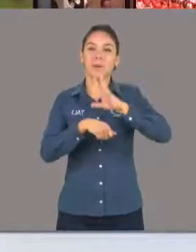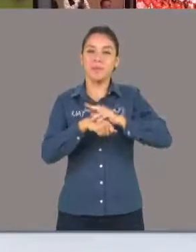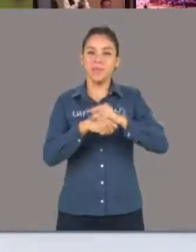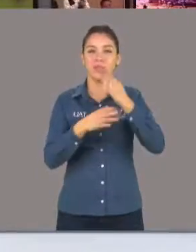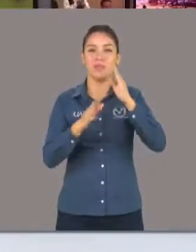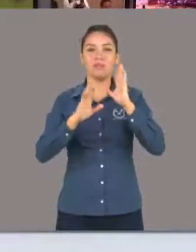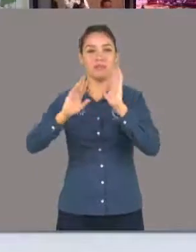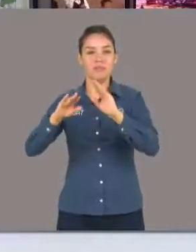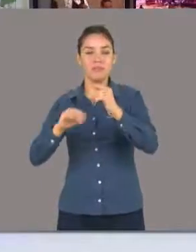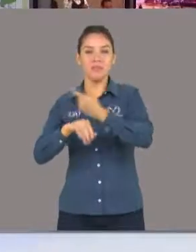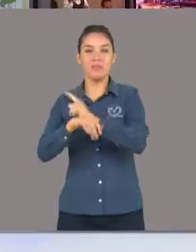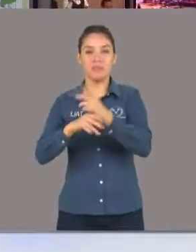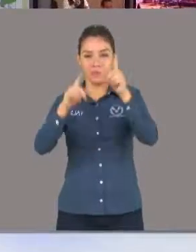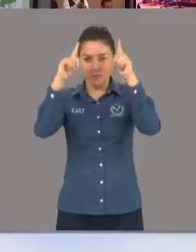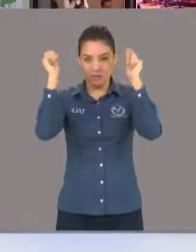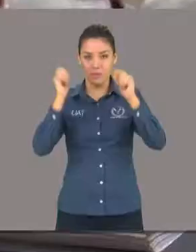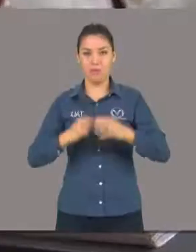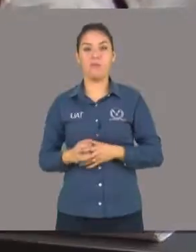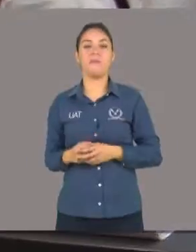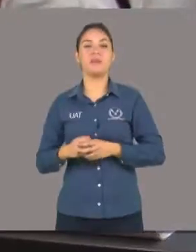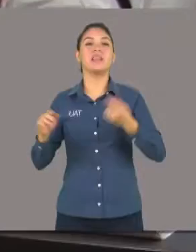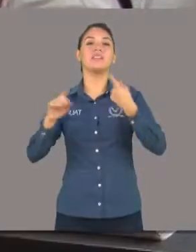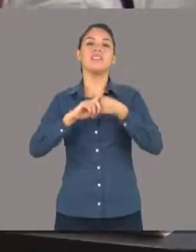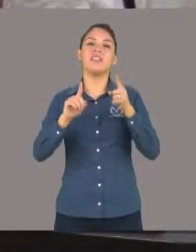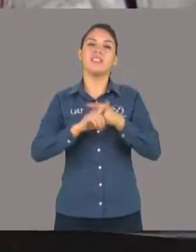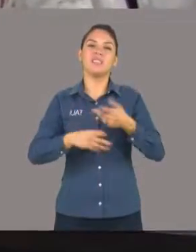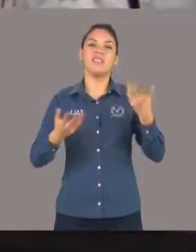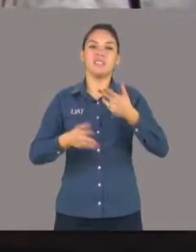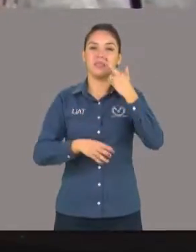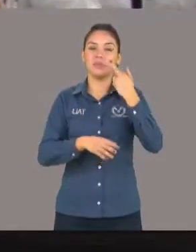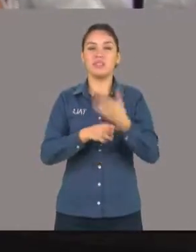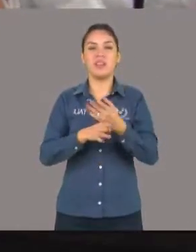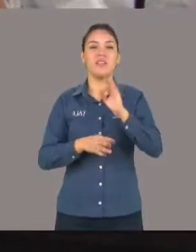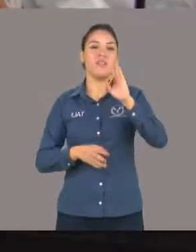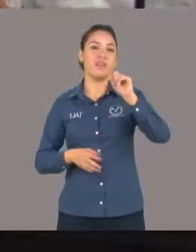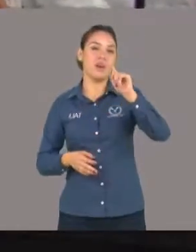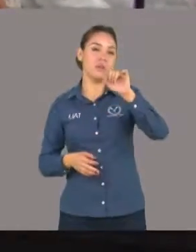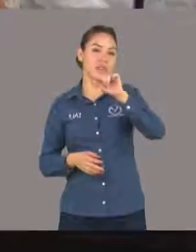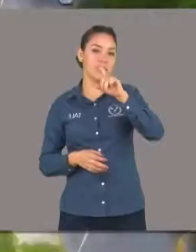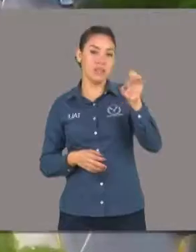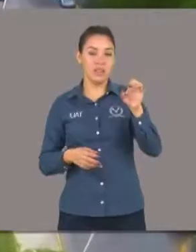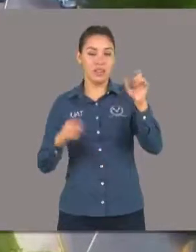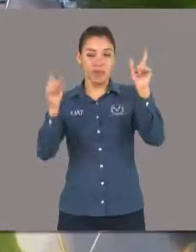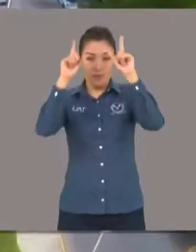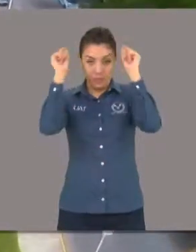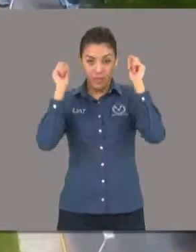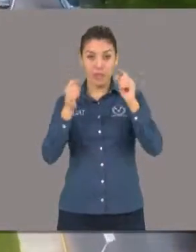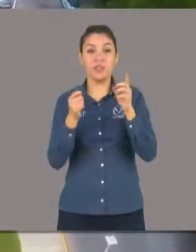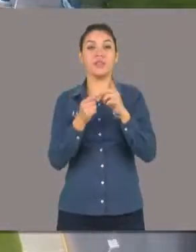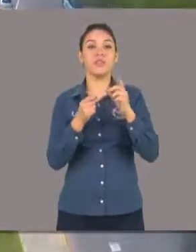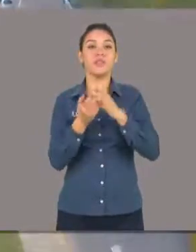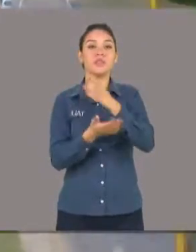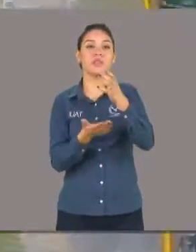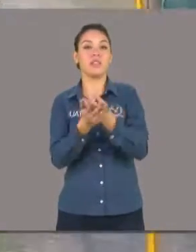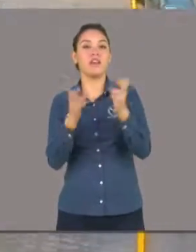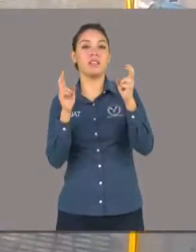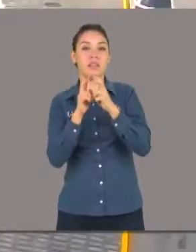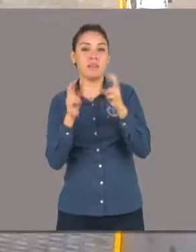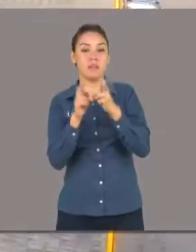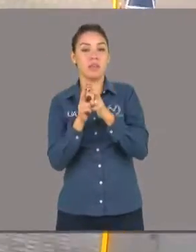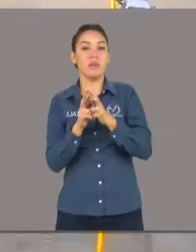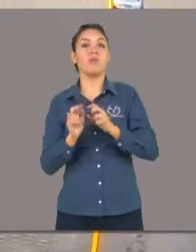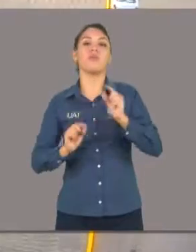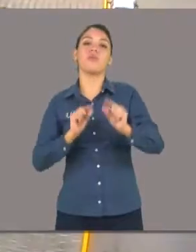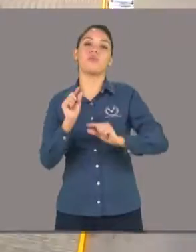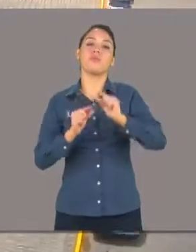tanto a nivel licenciatura como posgrados. A través de diferentes acciones, la Facultad de Enfermería del Campus Tampico ha logrado consolidar